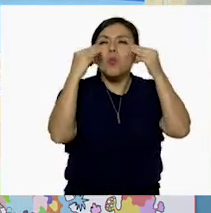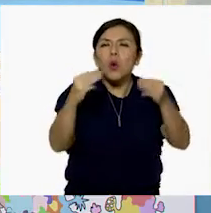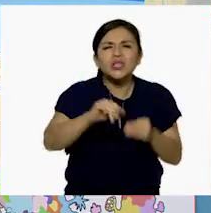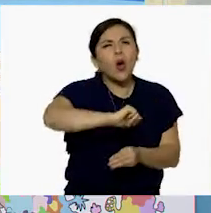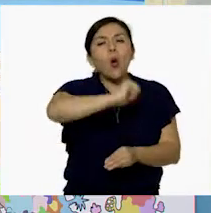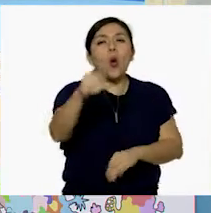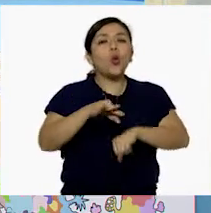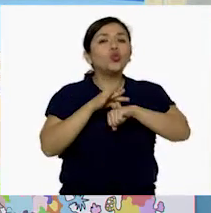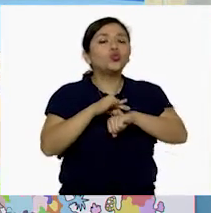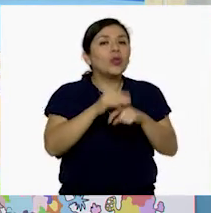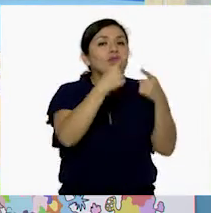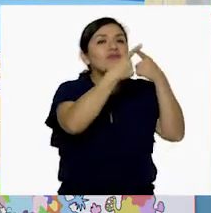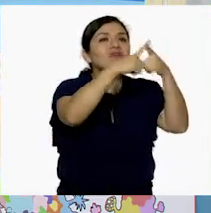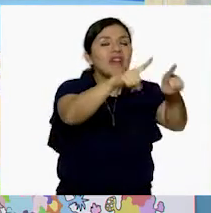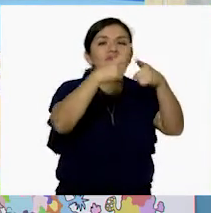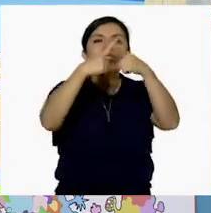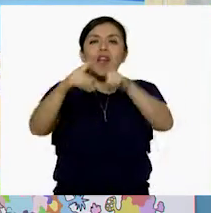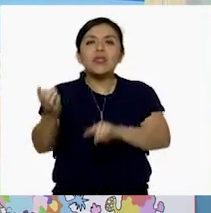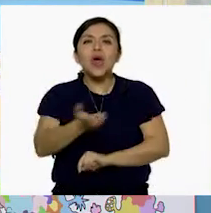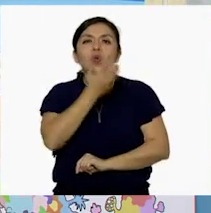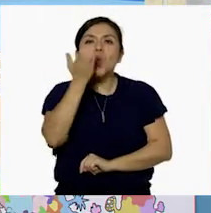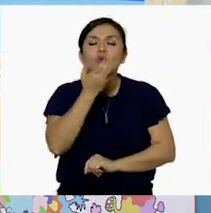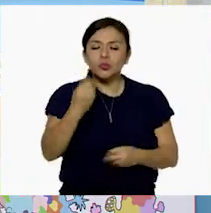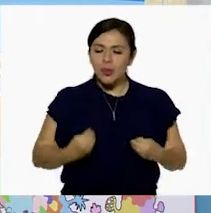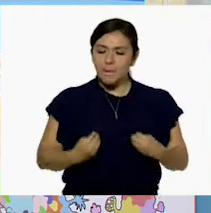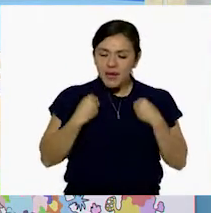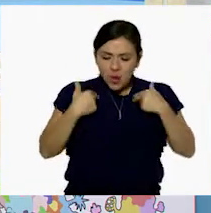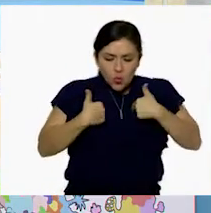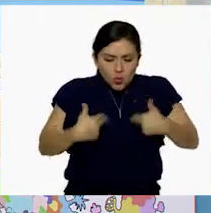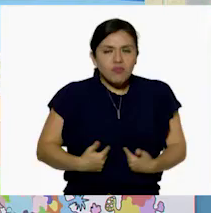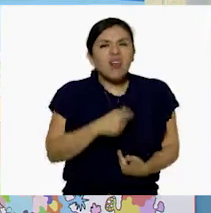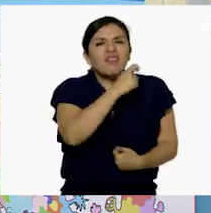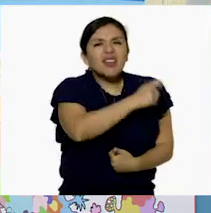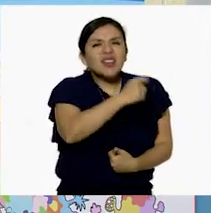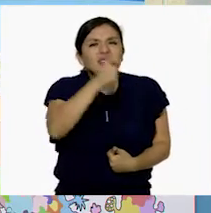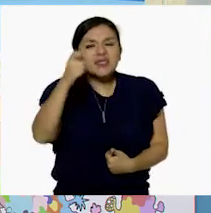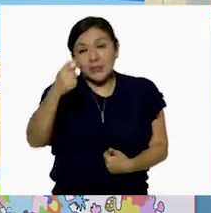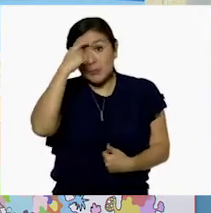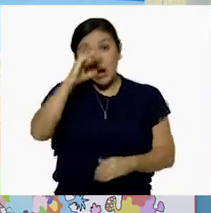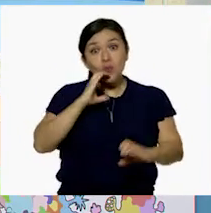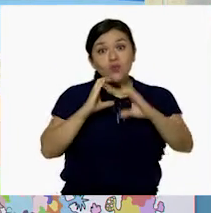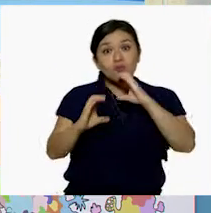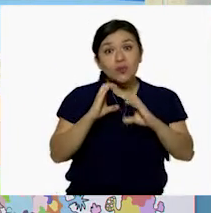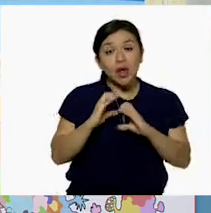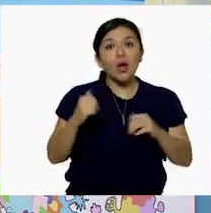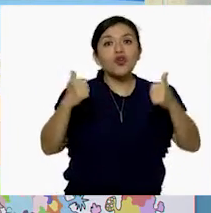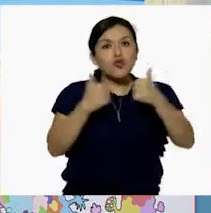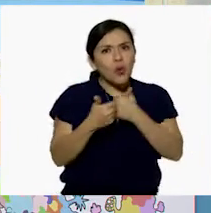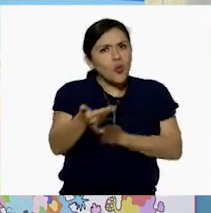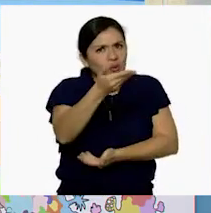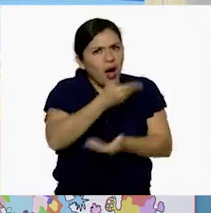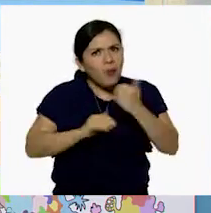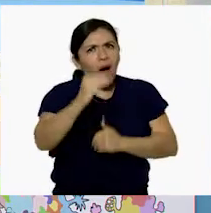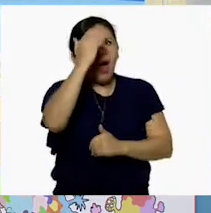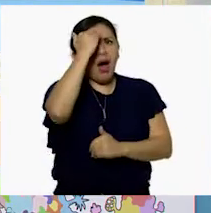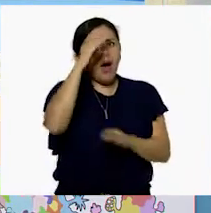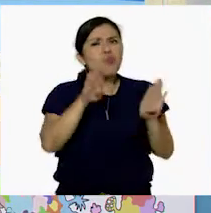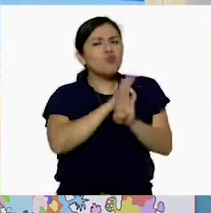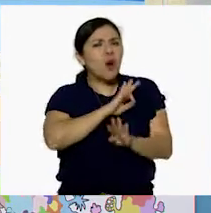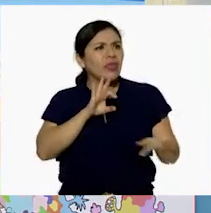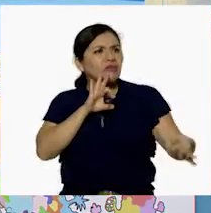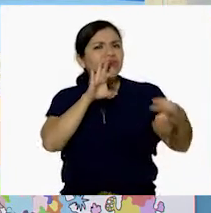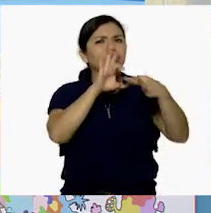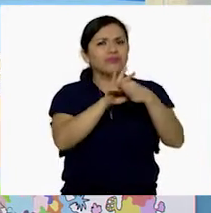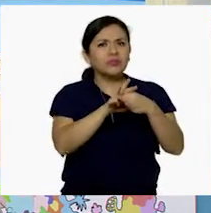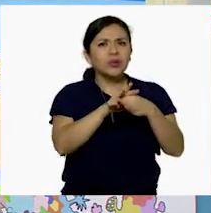otras realidades, otras maneras de ser del ser humano y de comunicarnos, de relacionarnos entre nosotros y